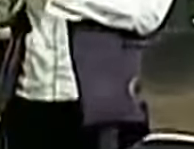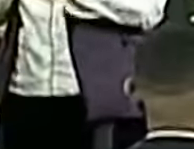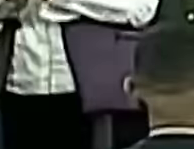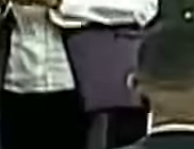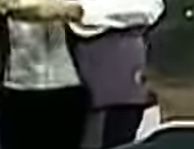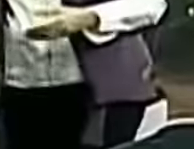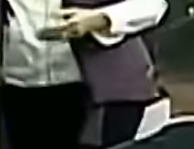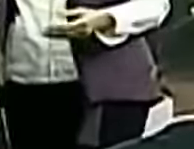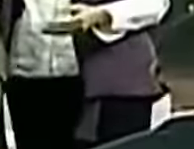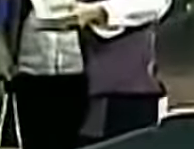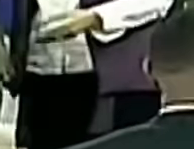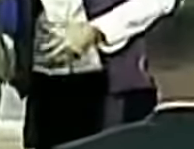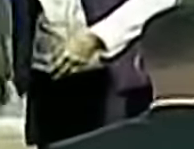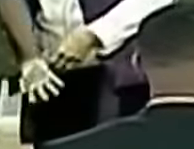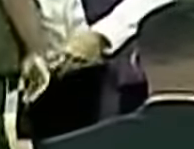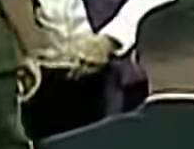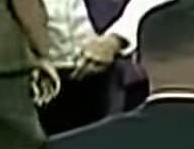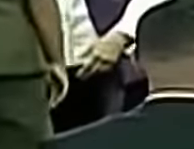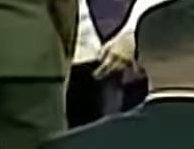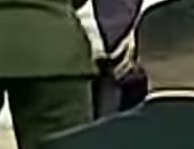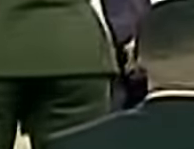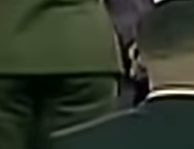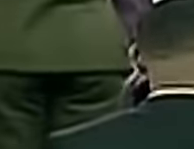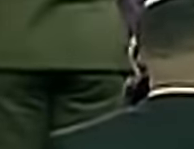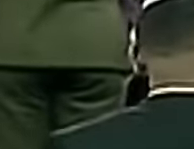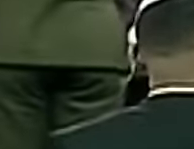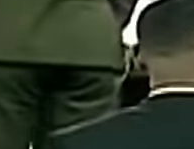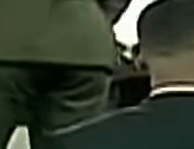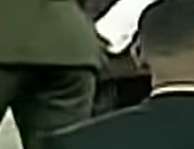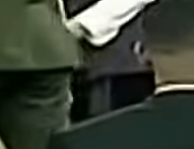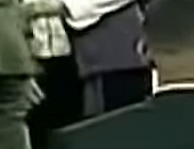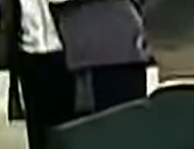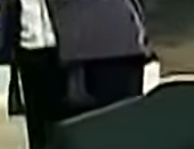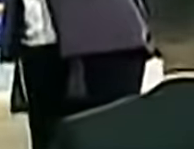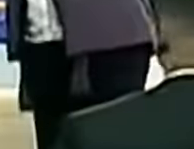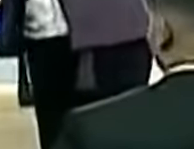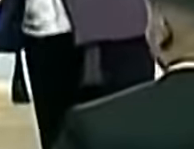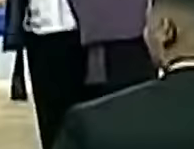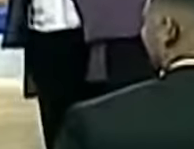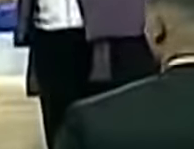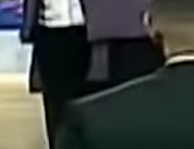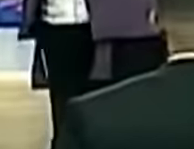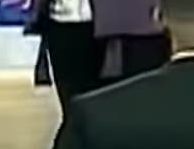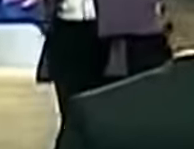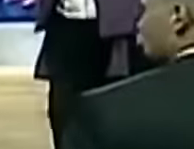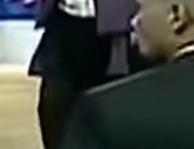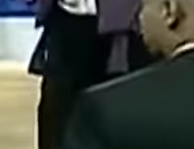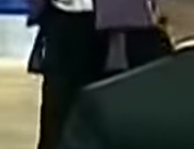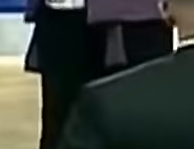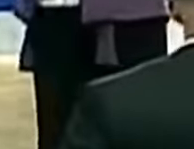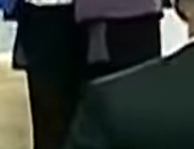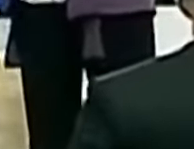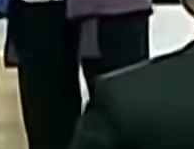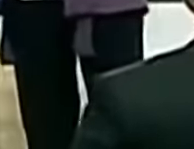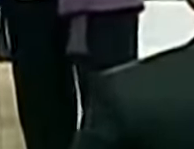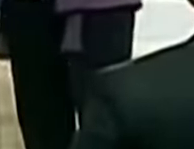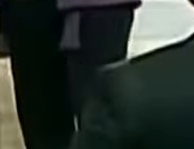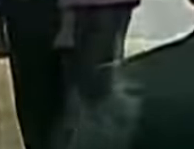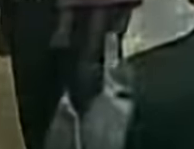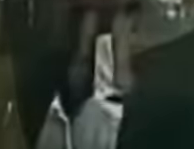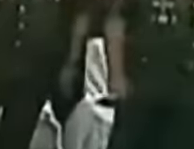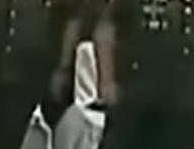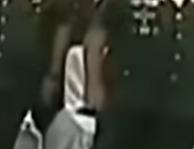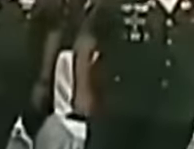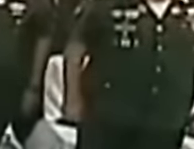echadas por ser sangre de mi sangre. Tengo la vida empeñada porque mi estandarte llevo mi insignia bolivariana.